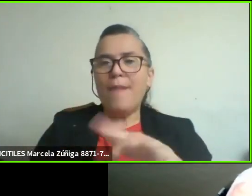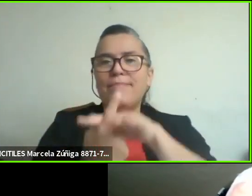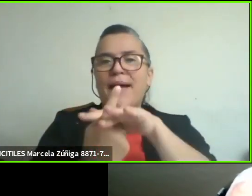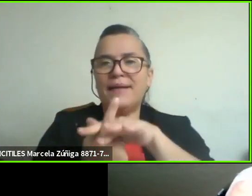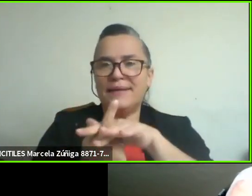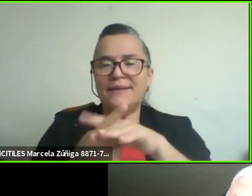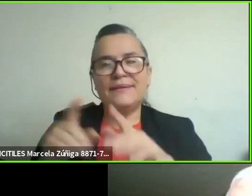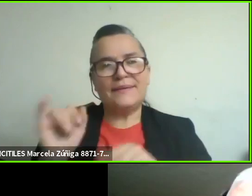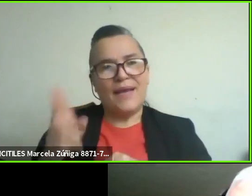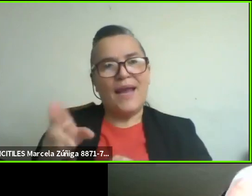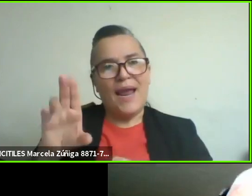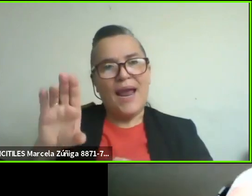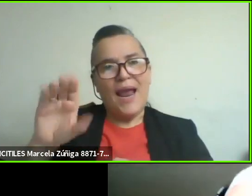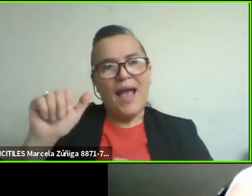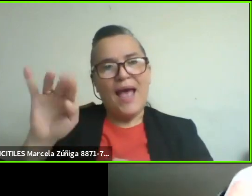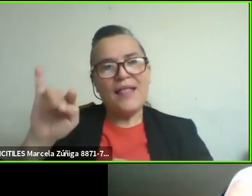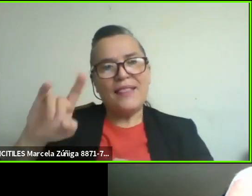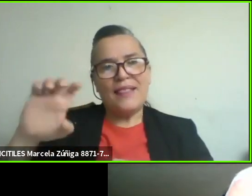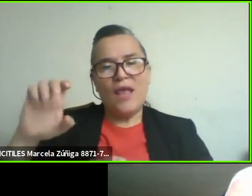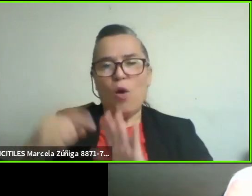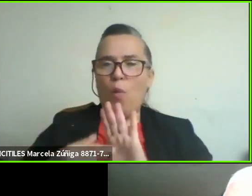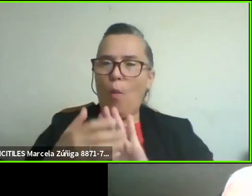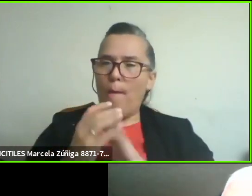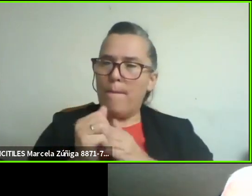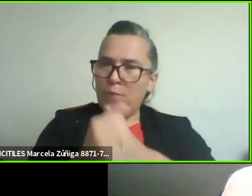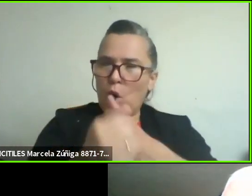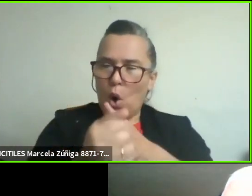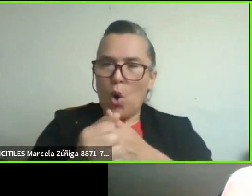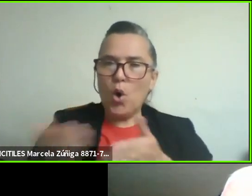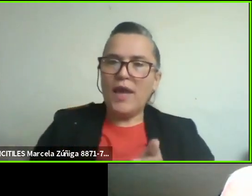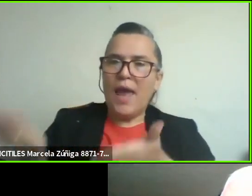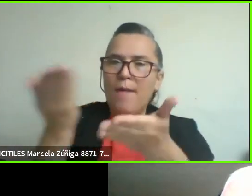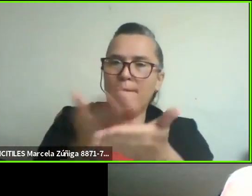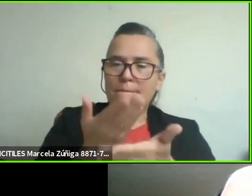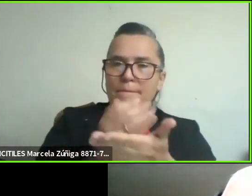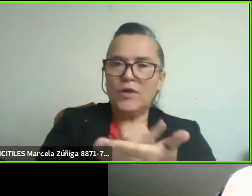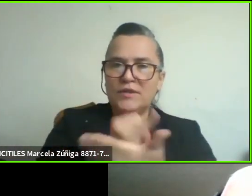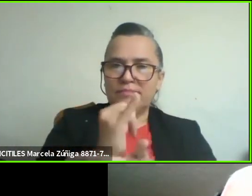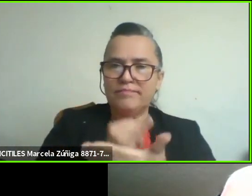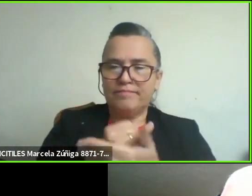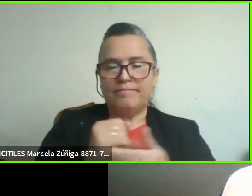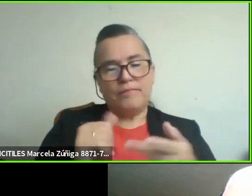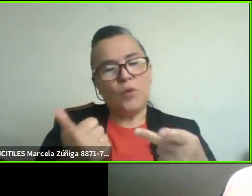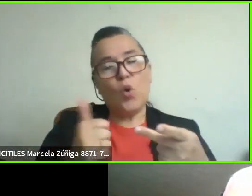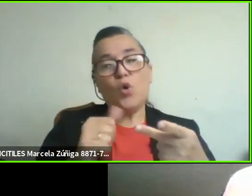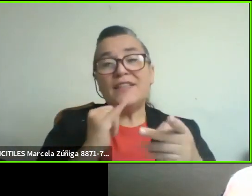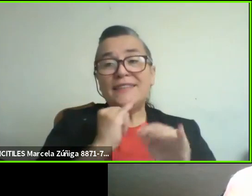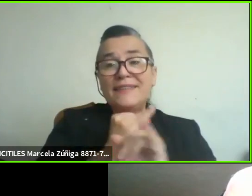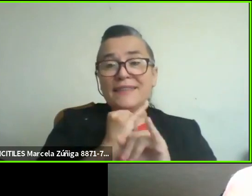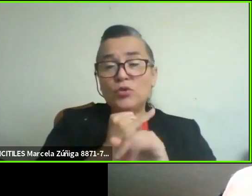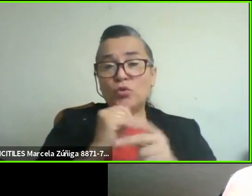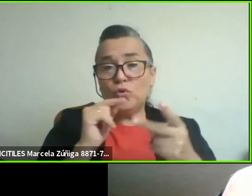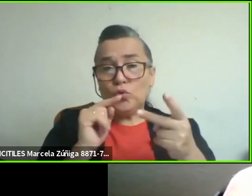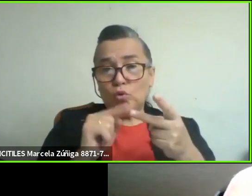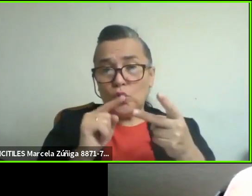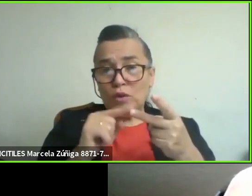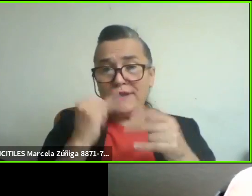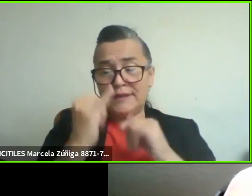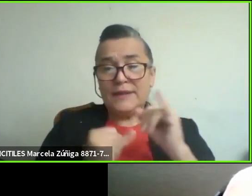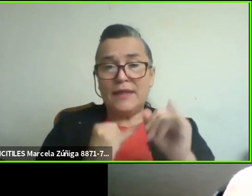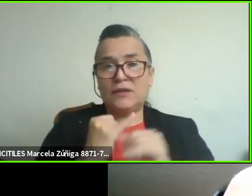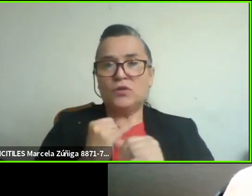con un protagonista que aporta investigación en nuestro país y hay otras instituciones internacionales